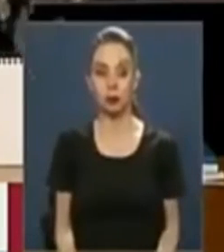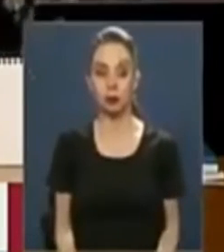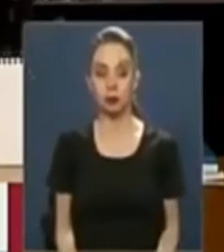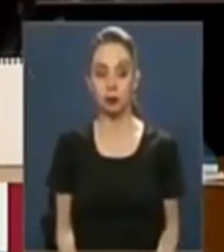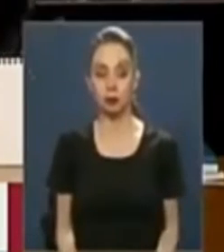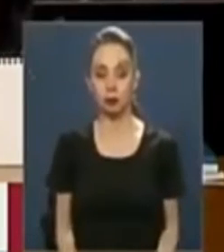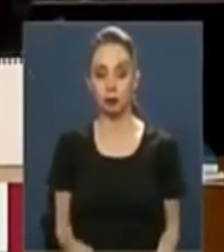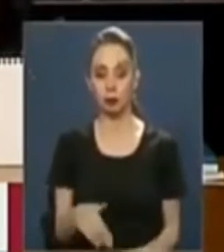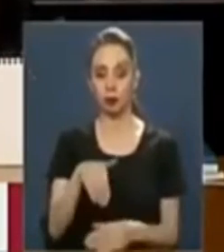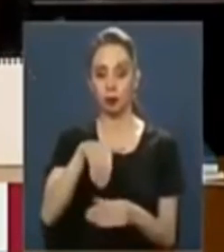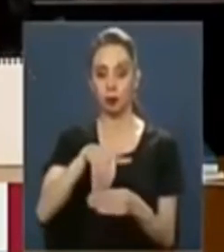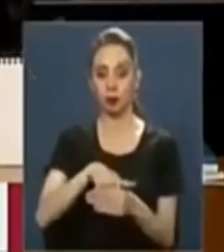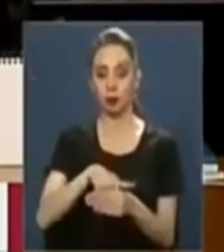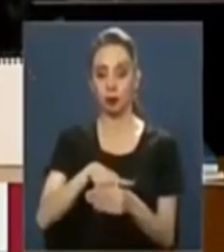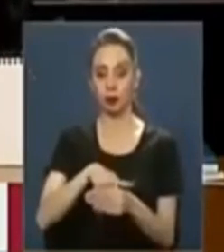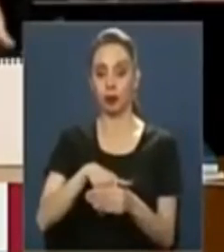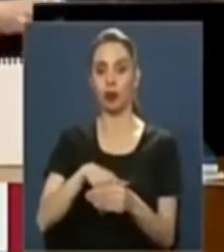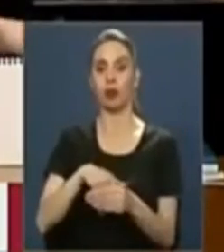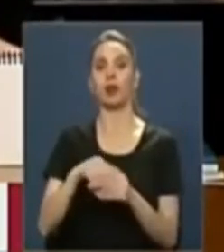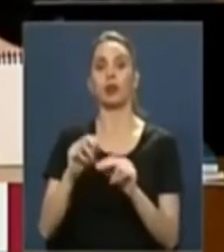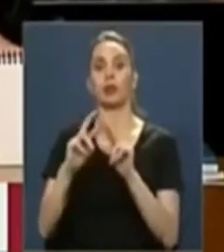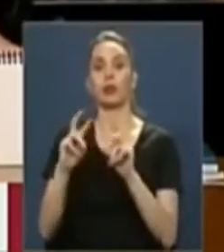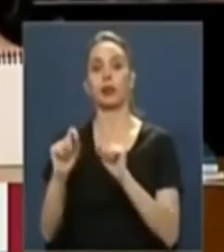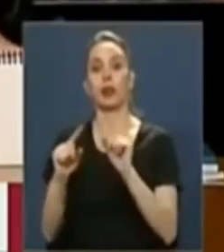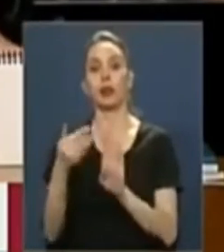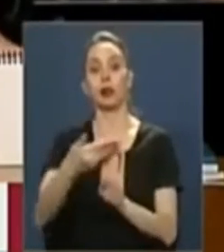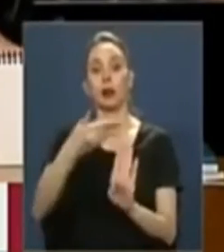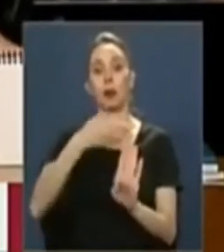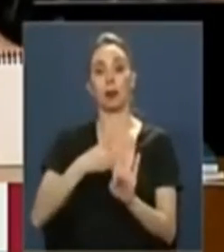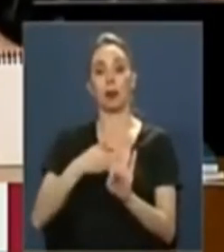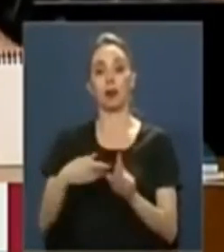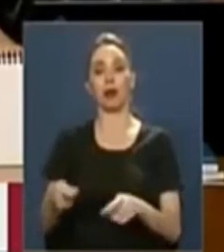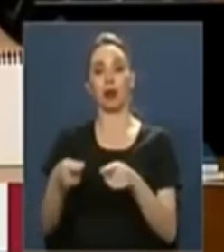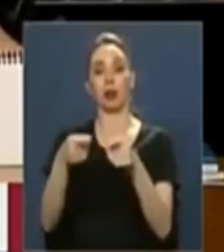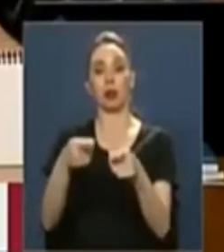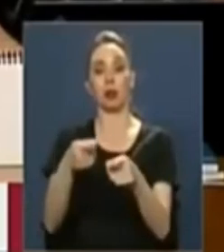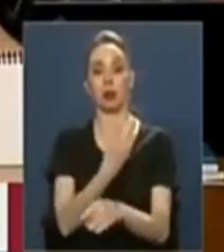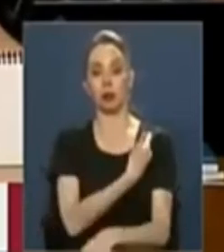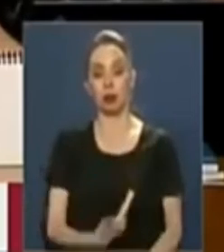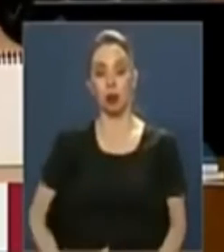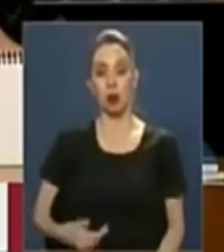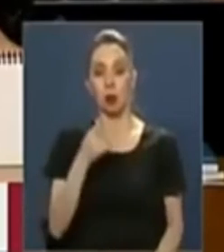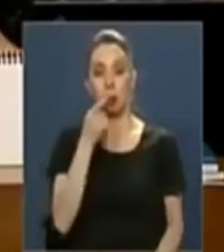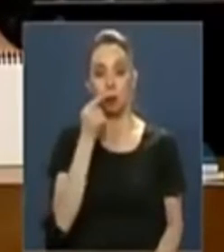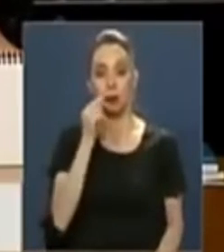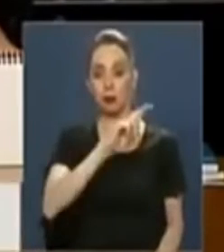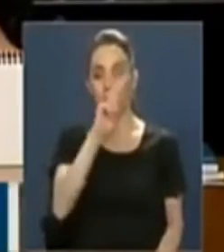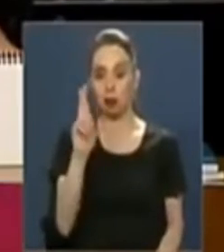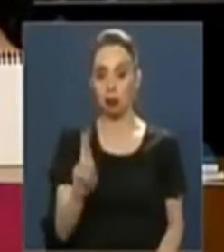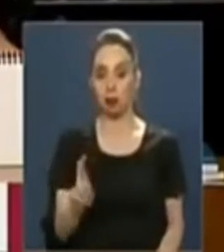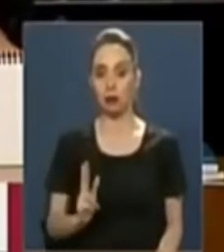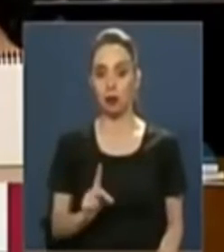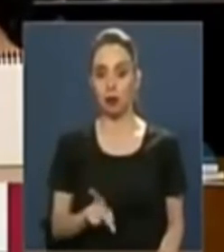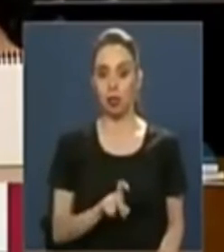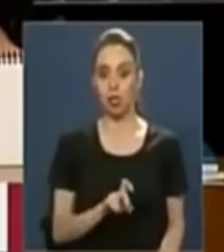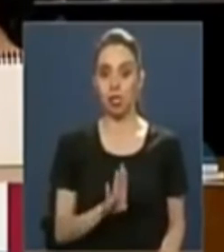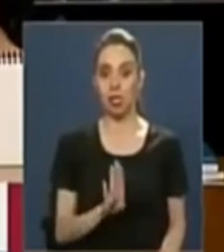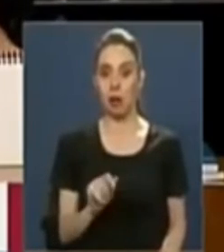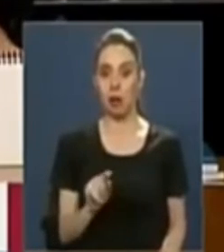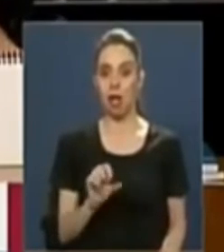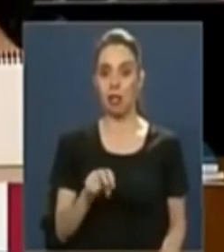En votación, la cuestión previa deducida por su excelencia el presidente de la República, señor Sebastián